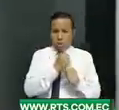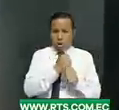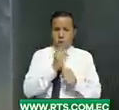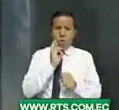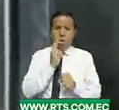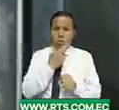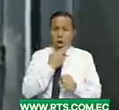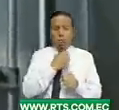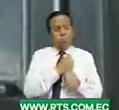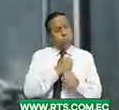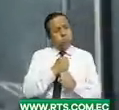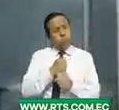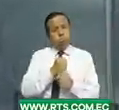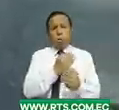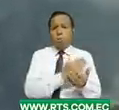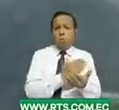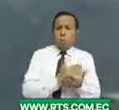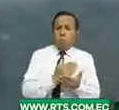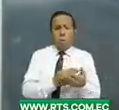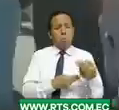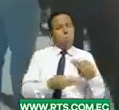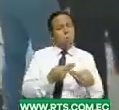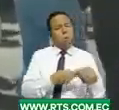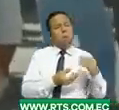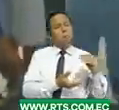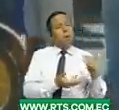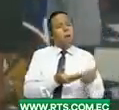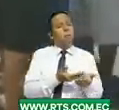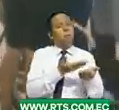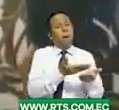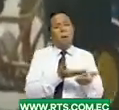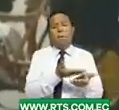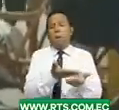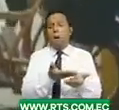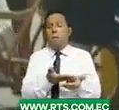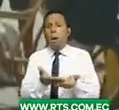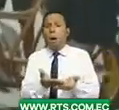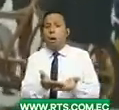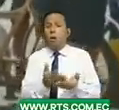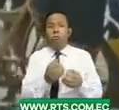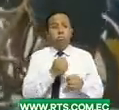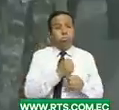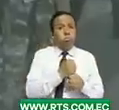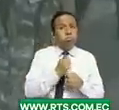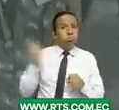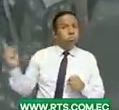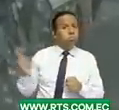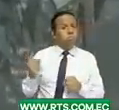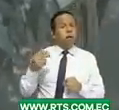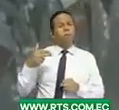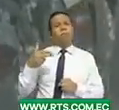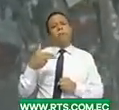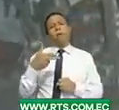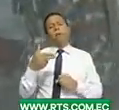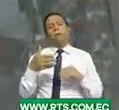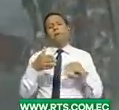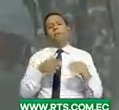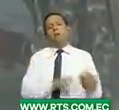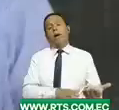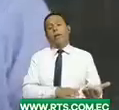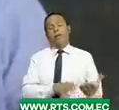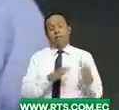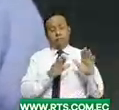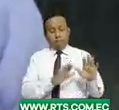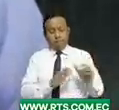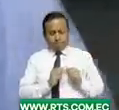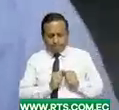preparando los alimentos, poniéndole sabor a los platos. Su cuerpo presentaba varios impactos de proyectil. Hoy estamos viviendo una